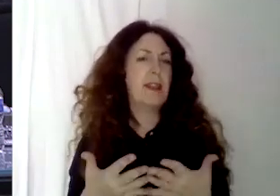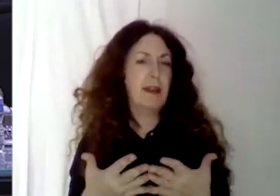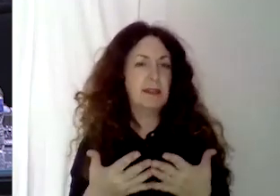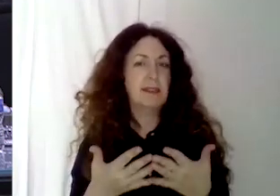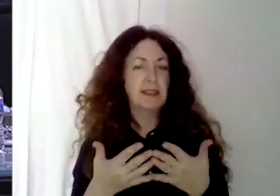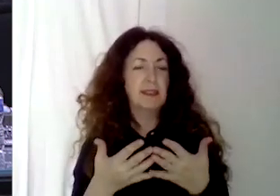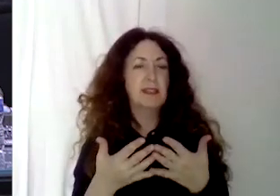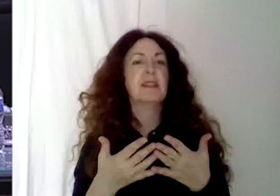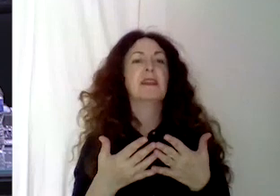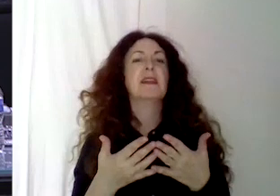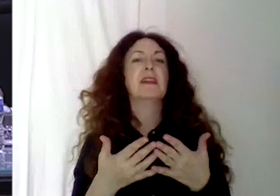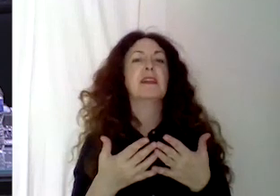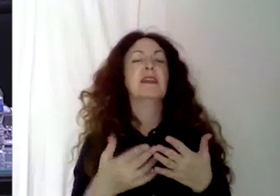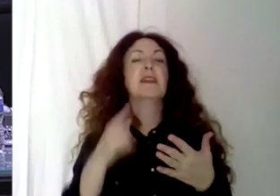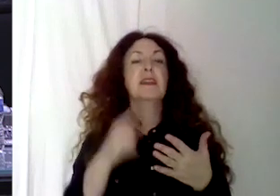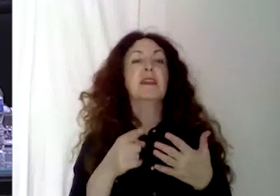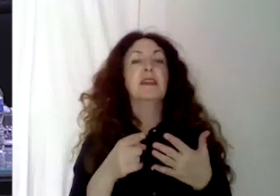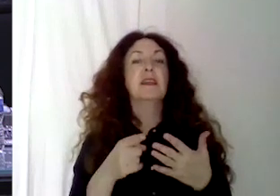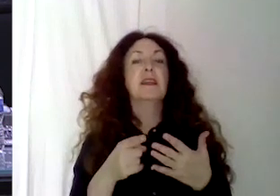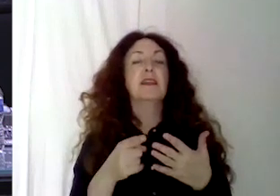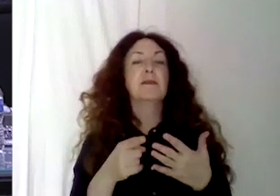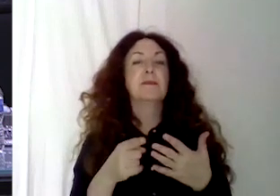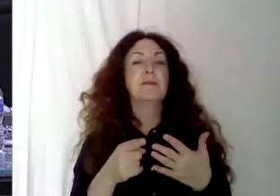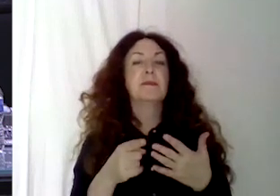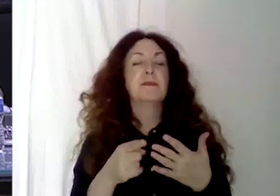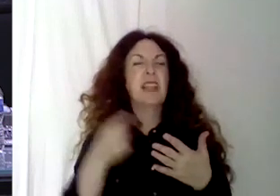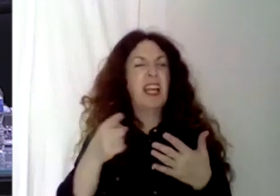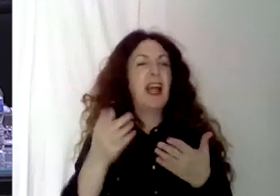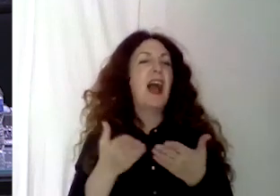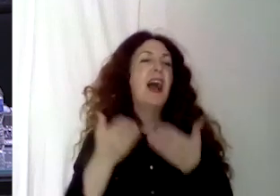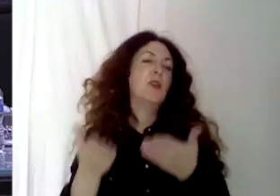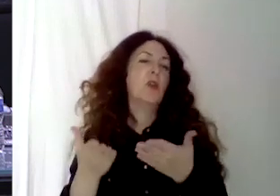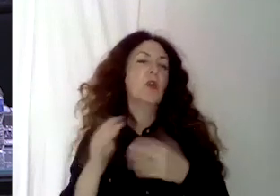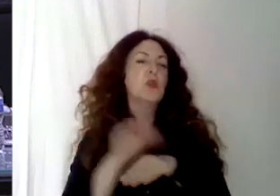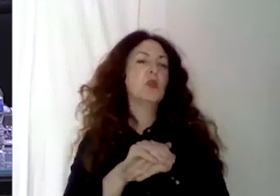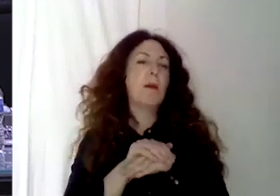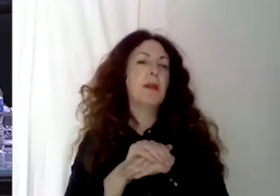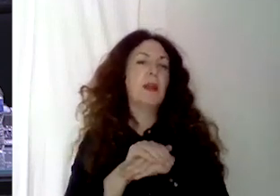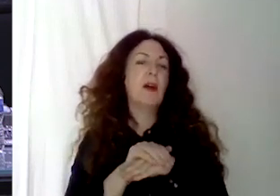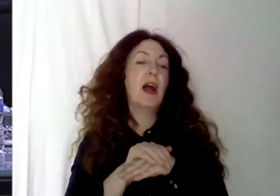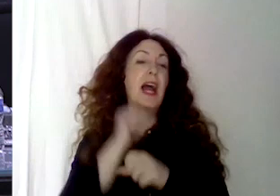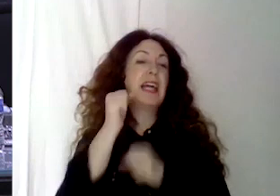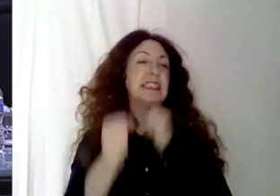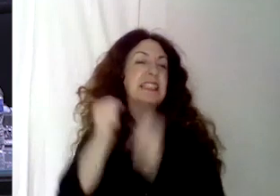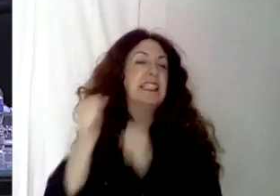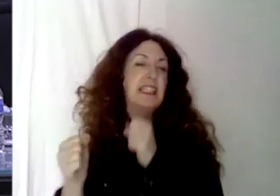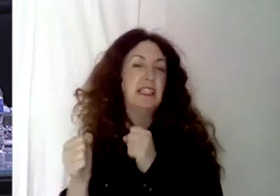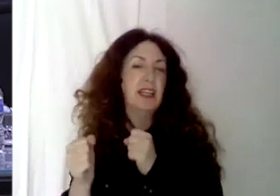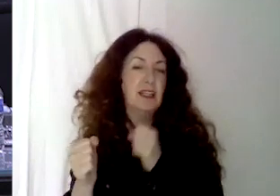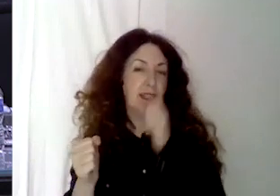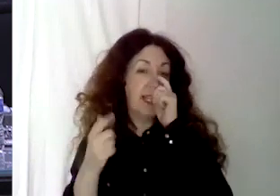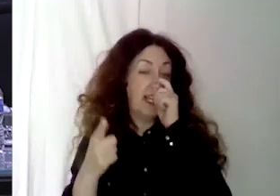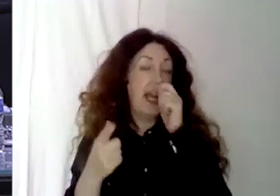de haber ayudado a su amigo a asesinar al hijo del mesonero. ¡Qué vulgaridad! Pero esa es la vida. La vida no la hacen